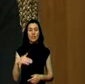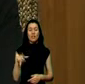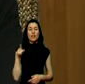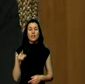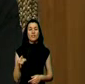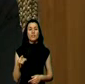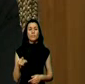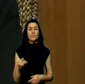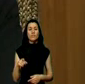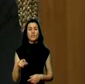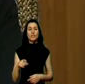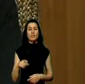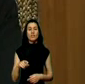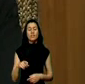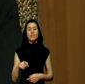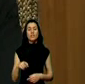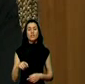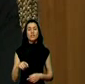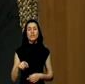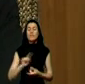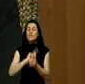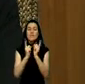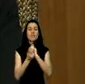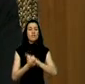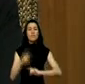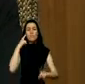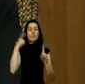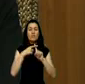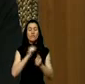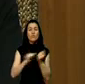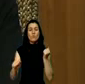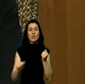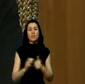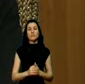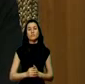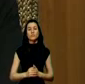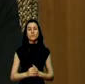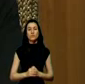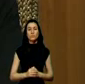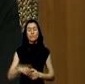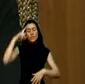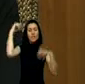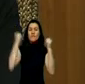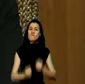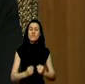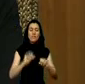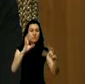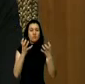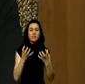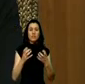reestructuración, con esa transformación, lo que buscábamos era, por un lado, conseguir mayor eficacia a la hora de